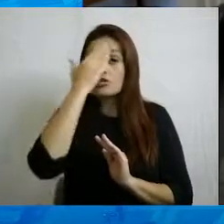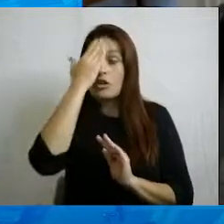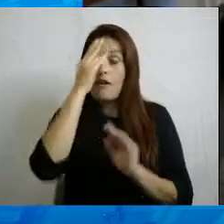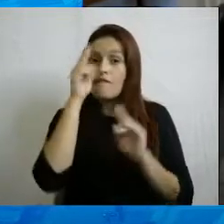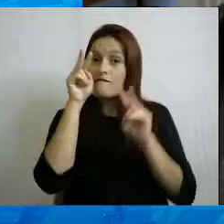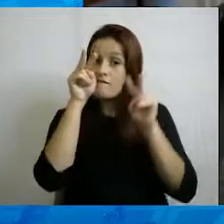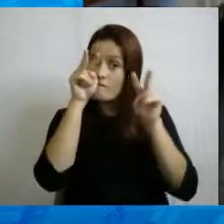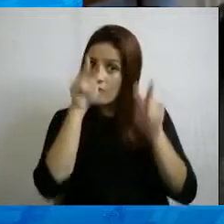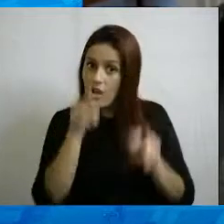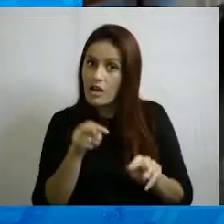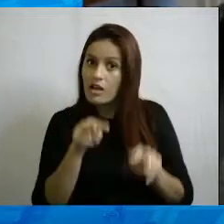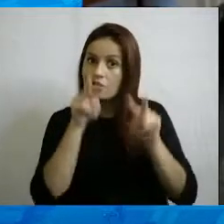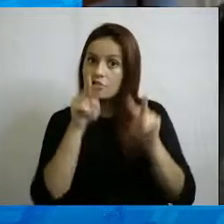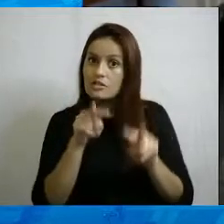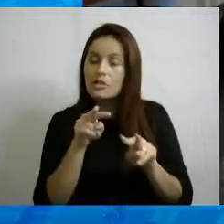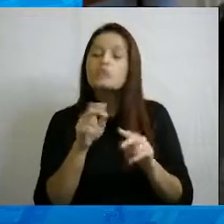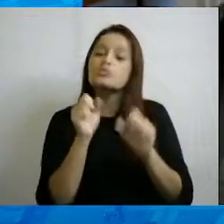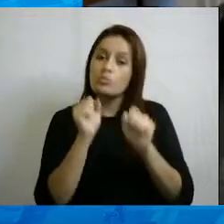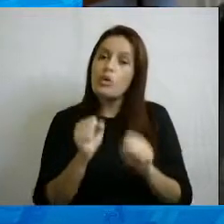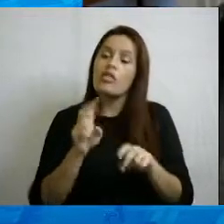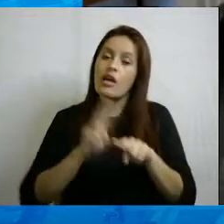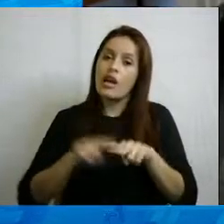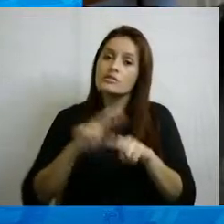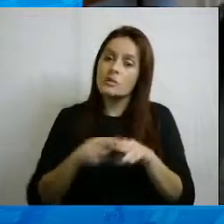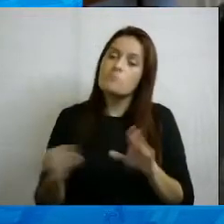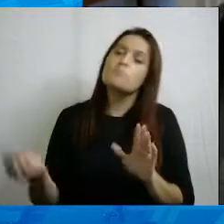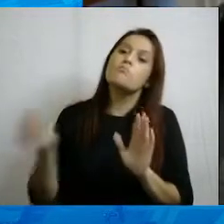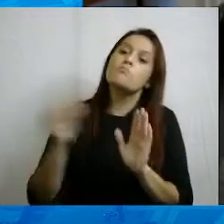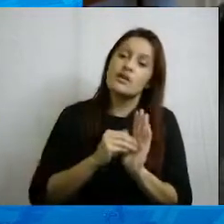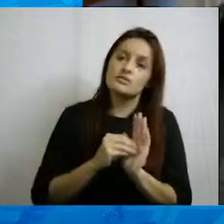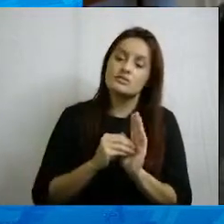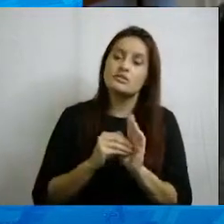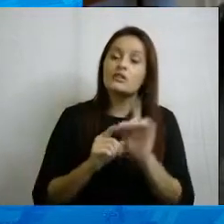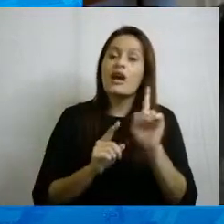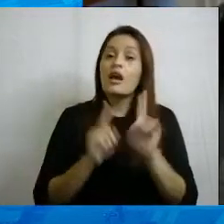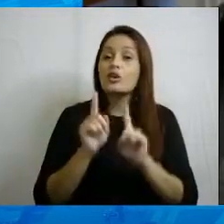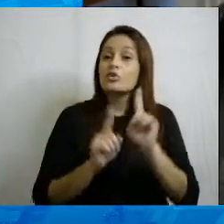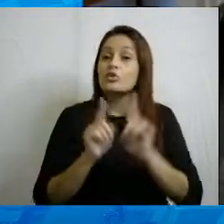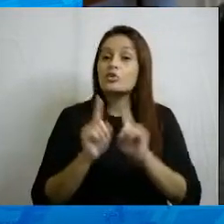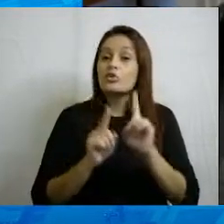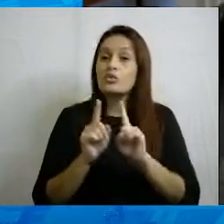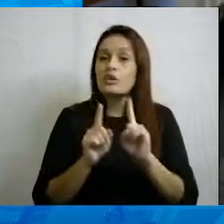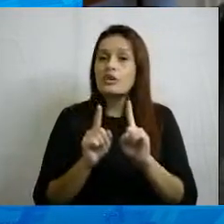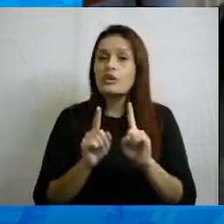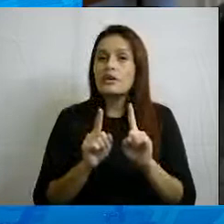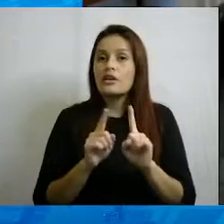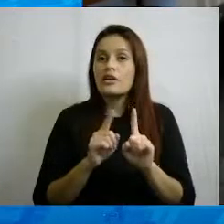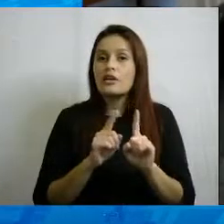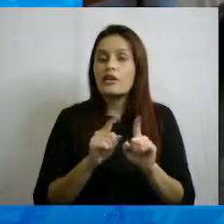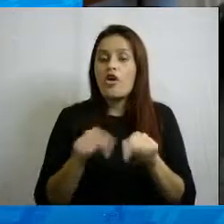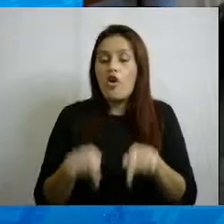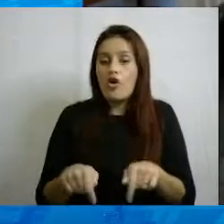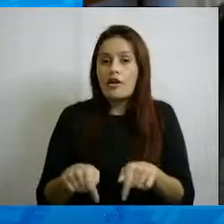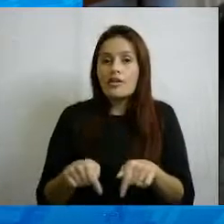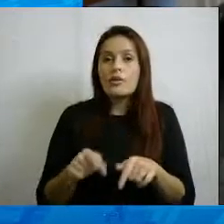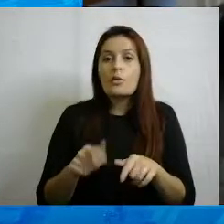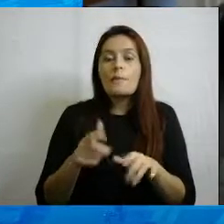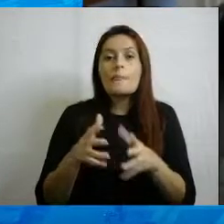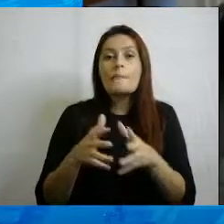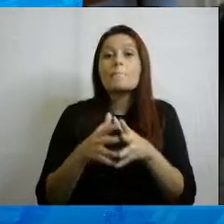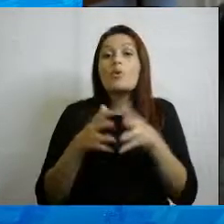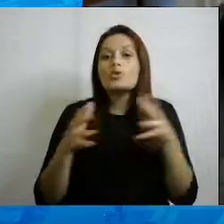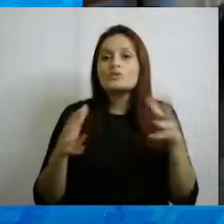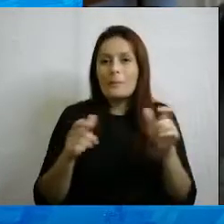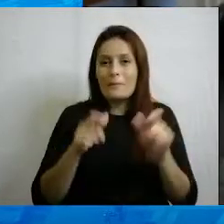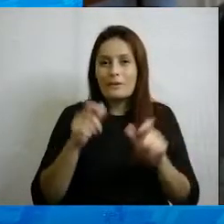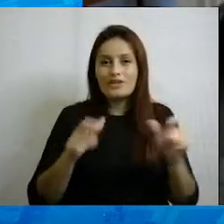fiscalización, es algo que se puede reforzar. Efectivamente, la comuna es tan grande que no se da abasto hoy día con la demanda que hay en materia